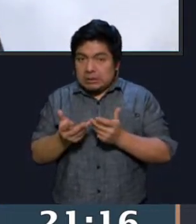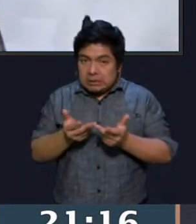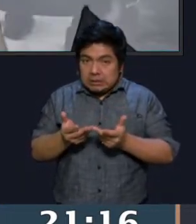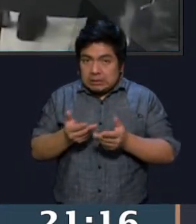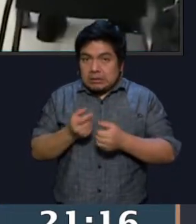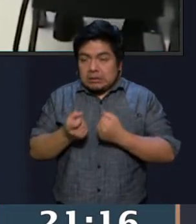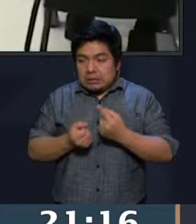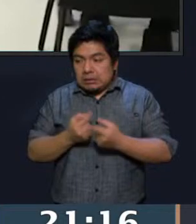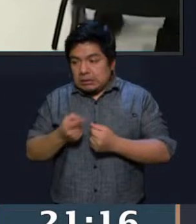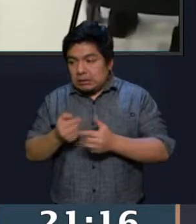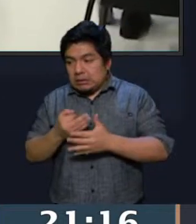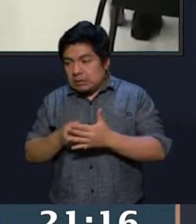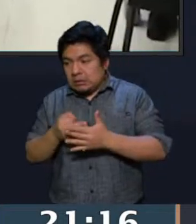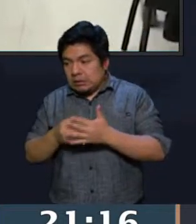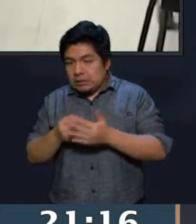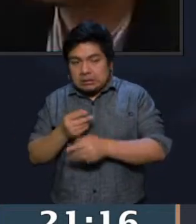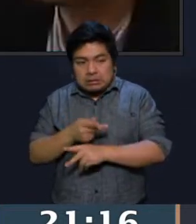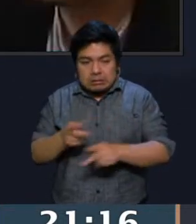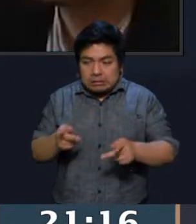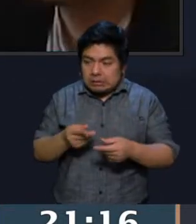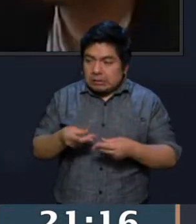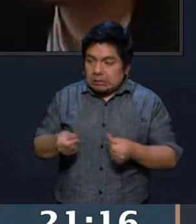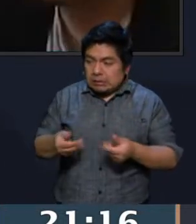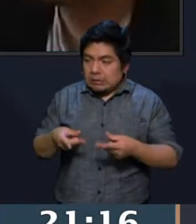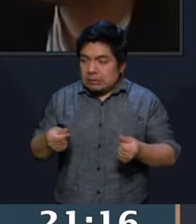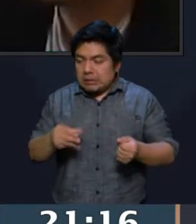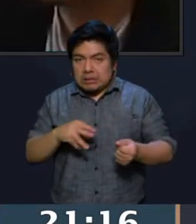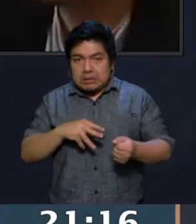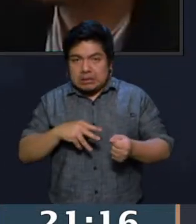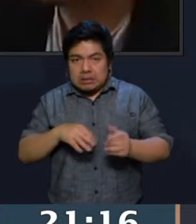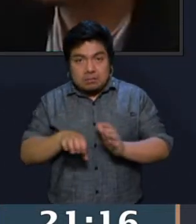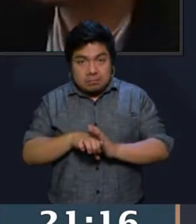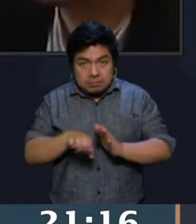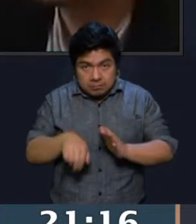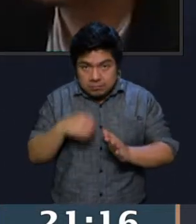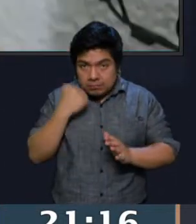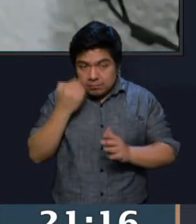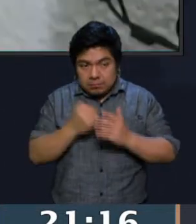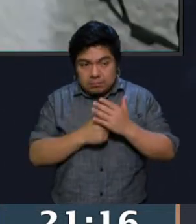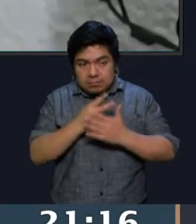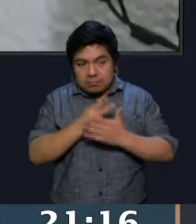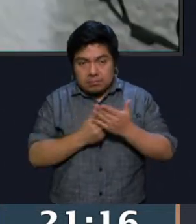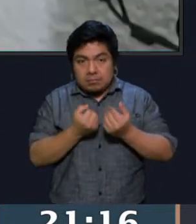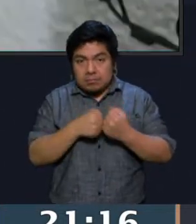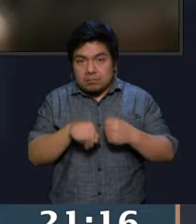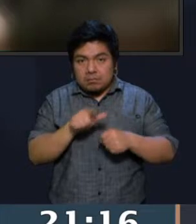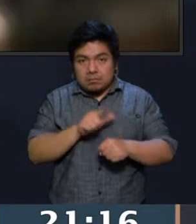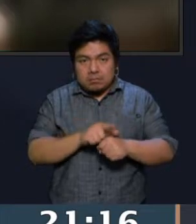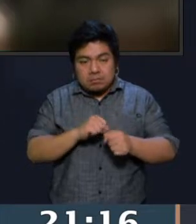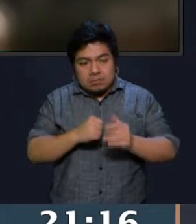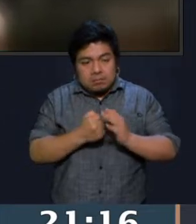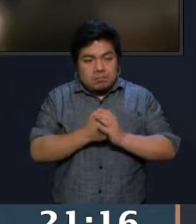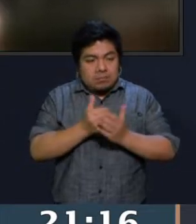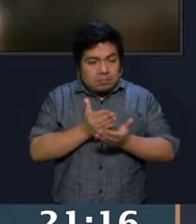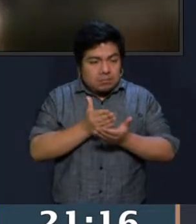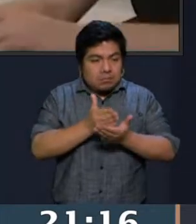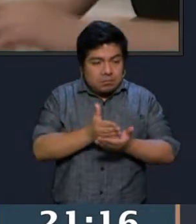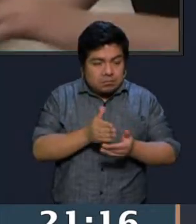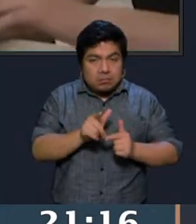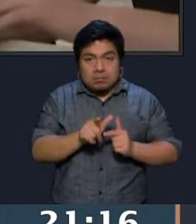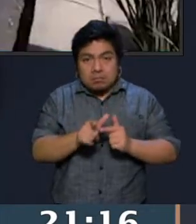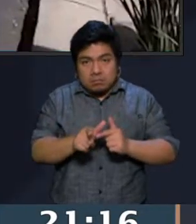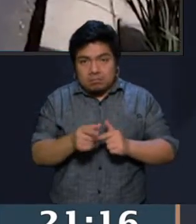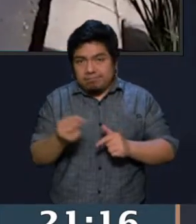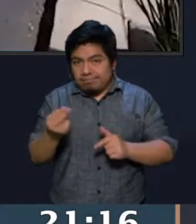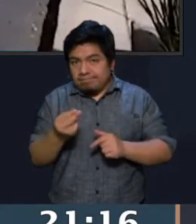las demandas de gasto pues siguen ahí, ¿no? Por ejemplo, si queremos que los programas sociales sean sostenibles en el tiempo, necesitamos también